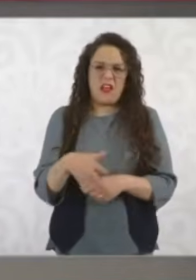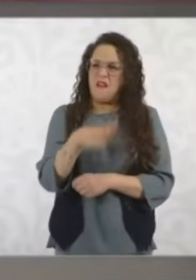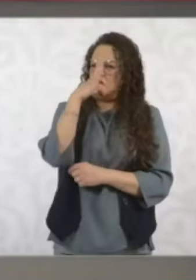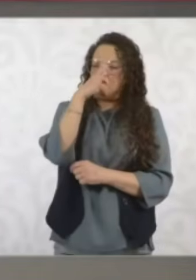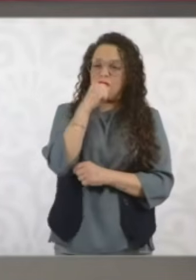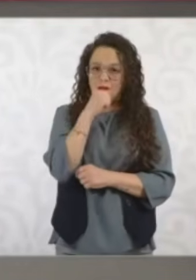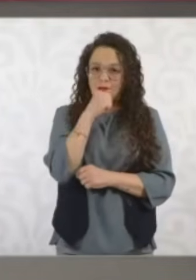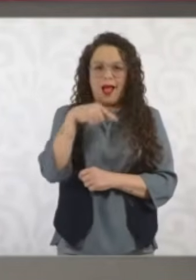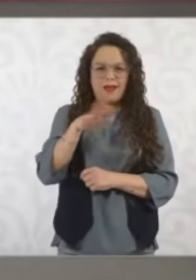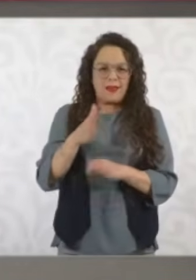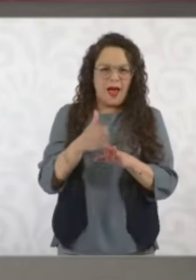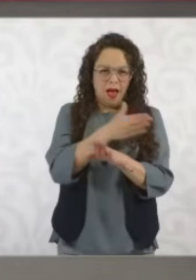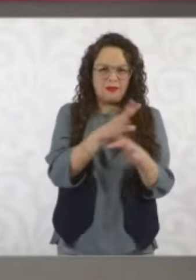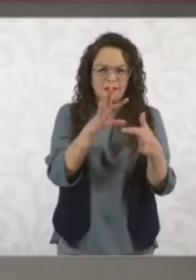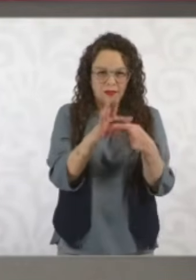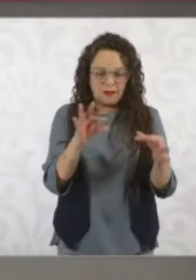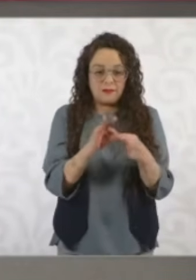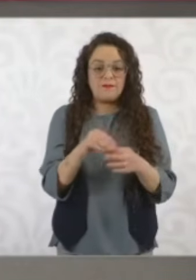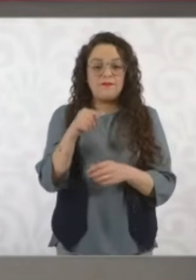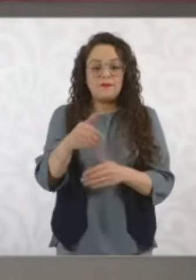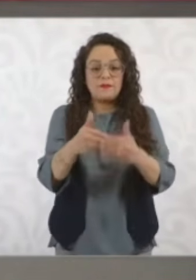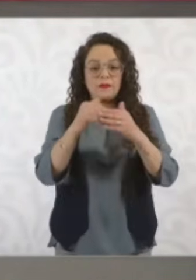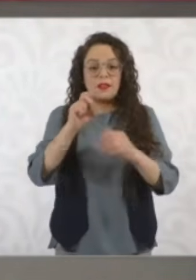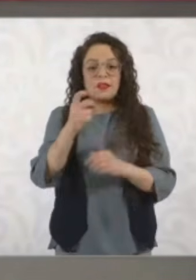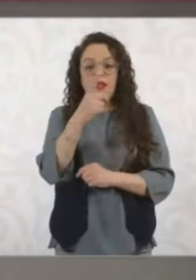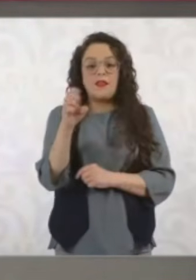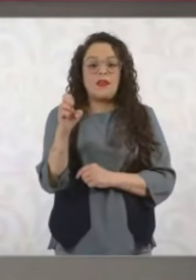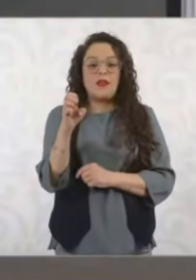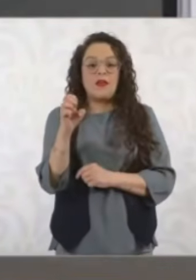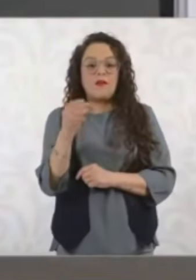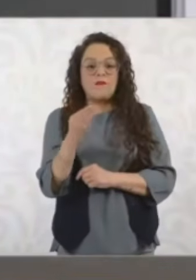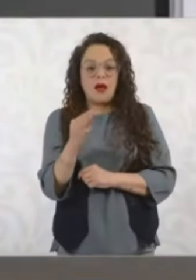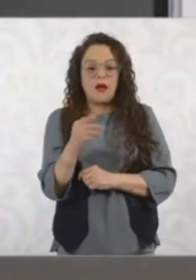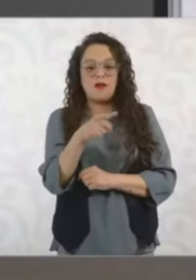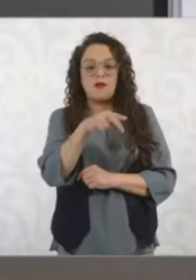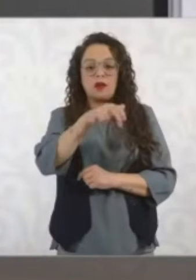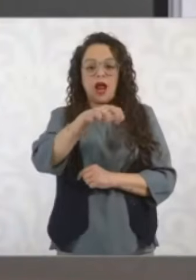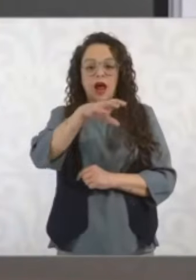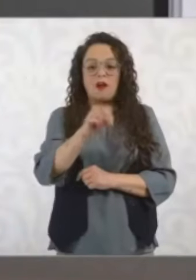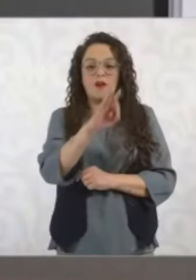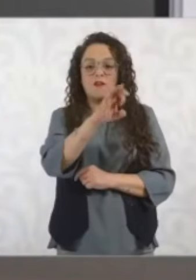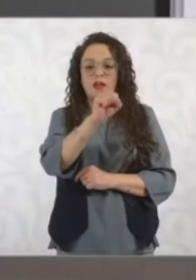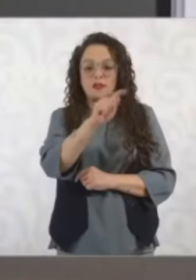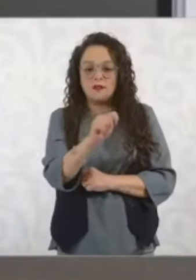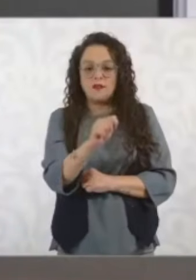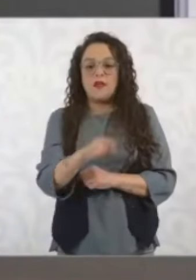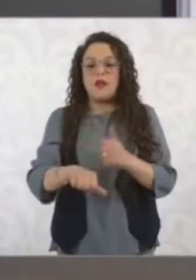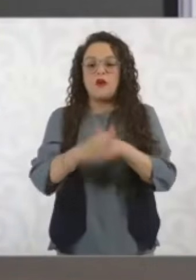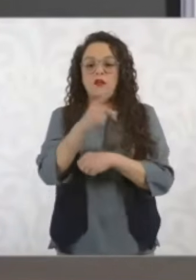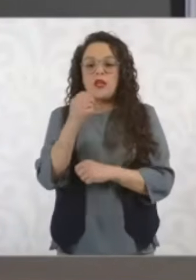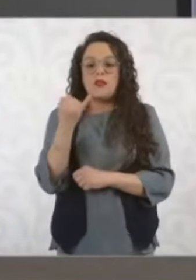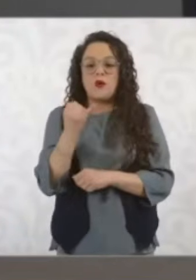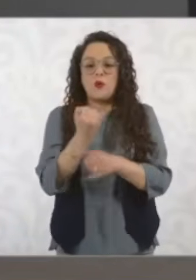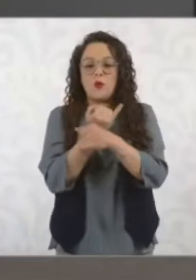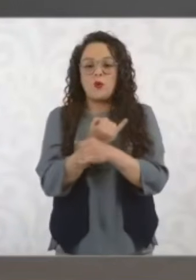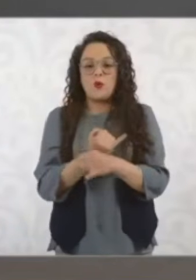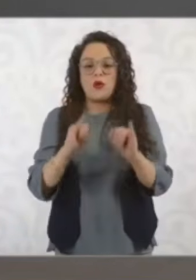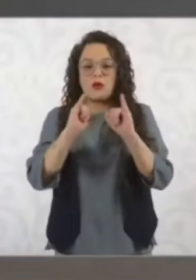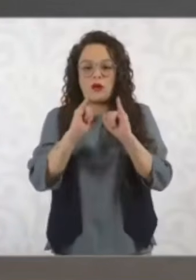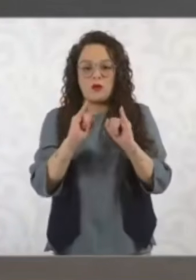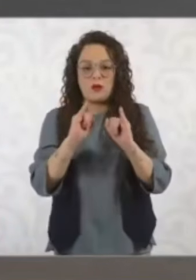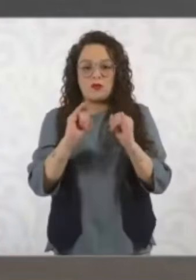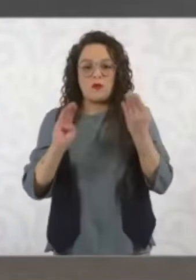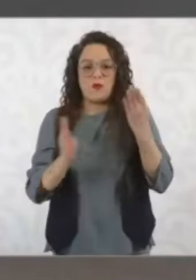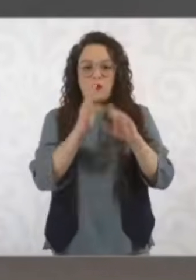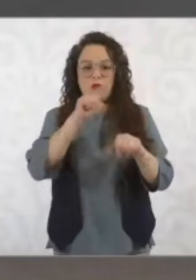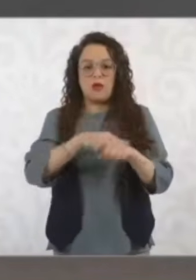31 de mayo, en el segundo informe, Narcofest. El 11 de junio, la inauguración, lo vimos en